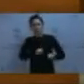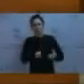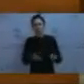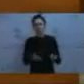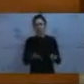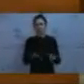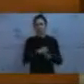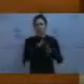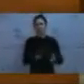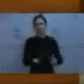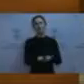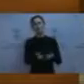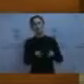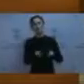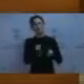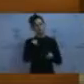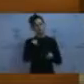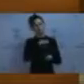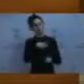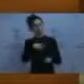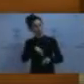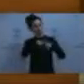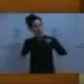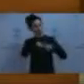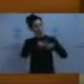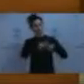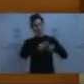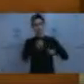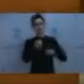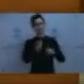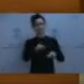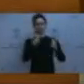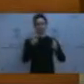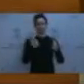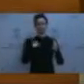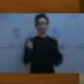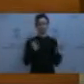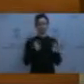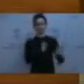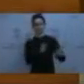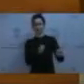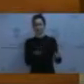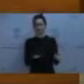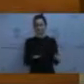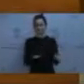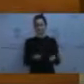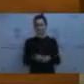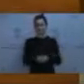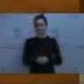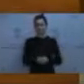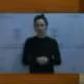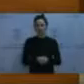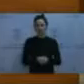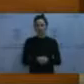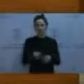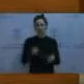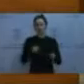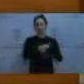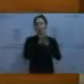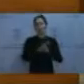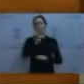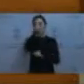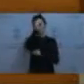examinar a los demás, pero no ser nunca examinado. Y yo finalmente creo que,